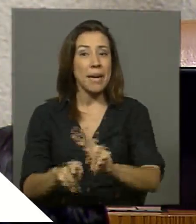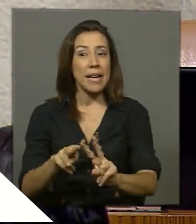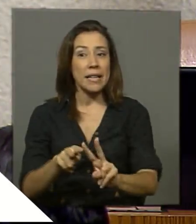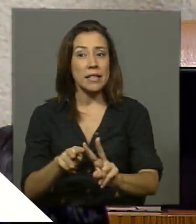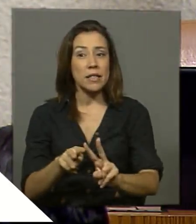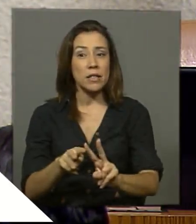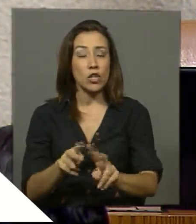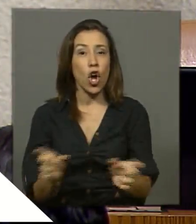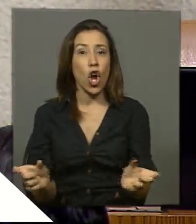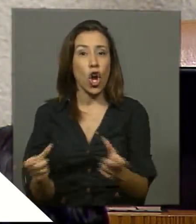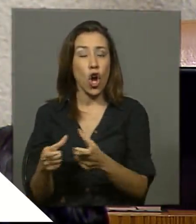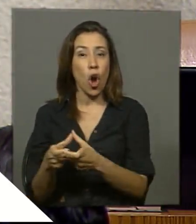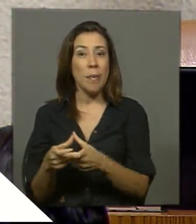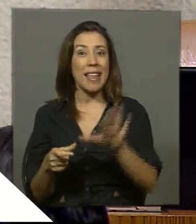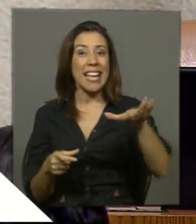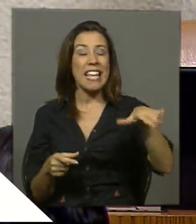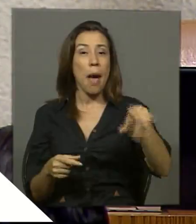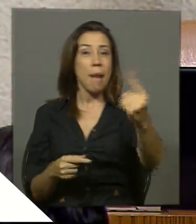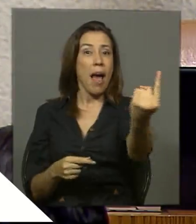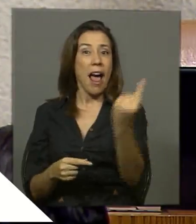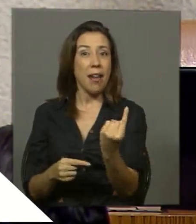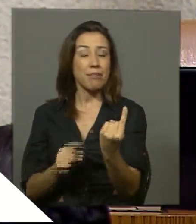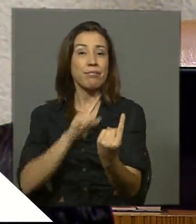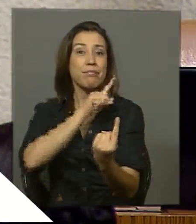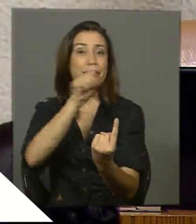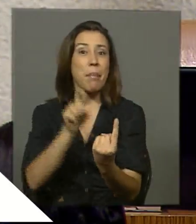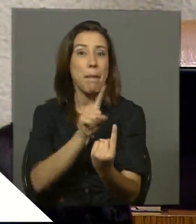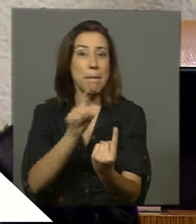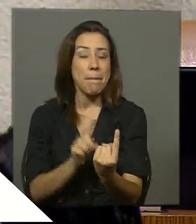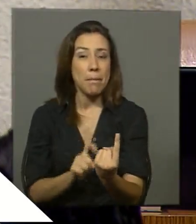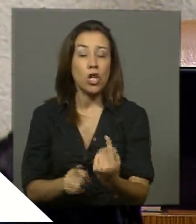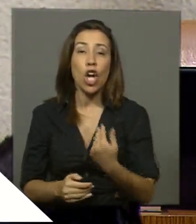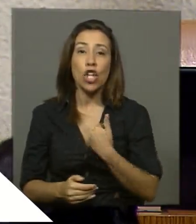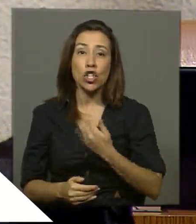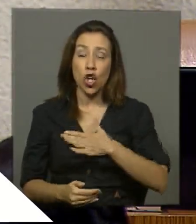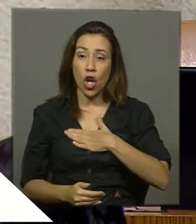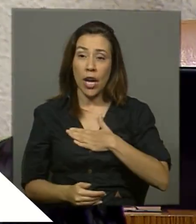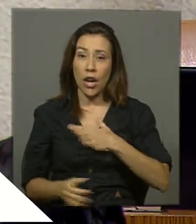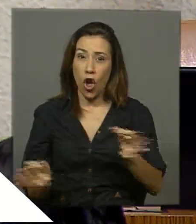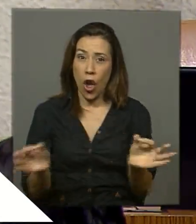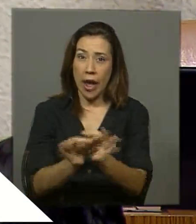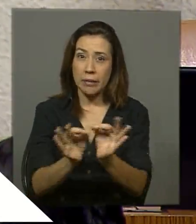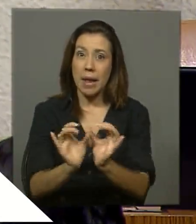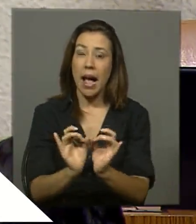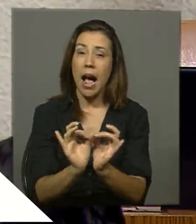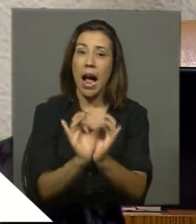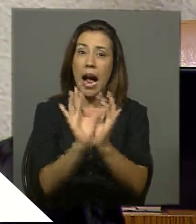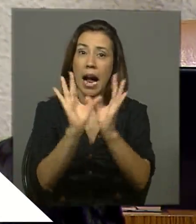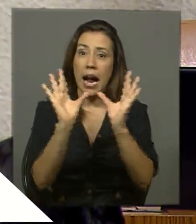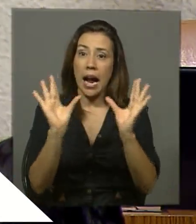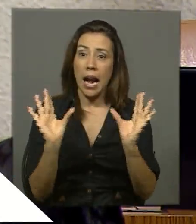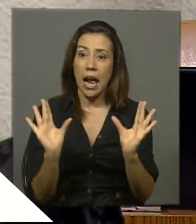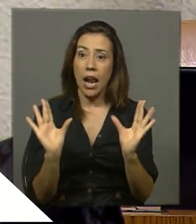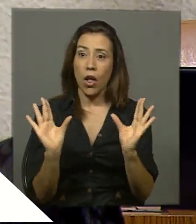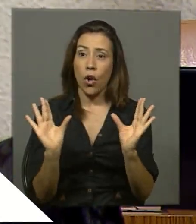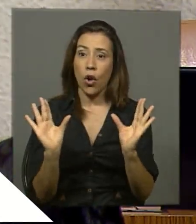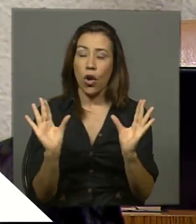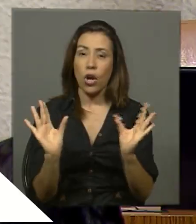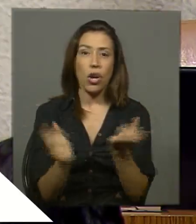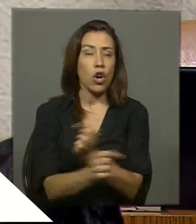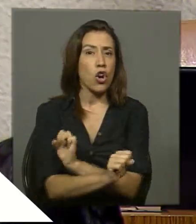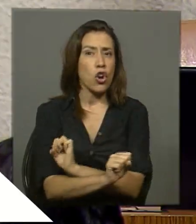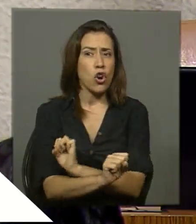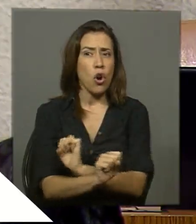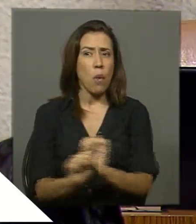por el comité interpelados lo que yo quiero dejar claro es que no